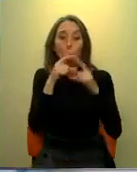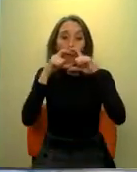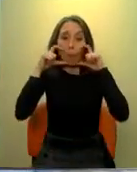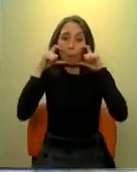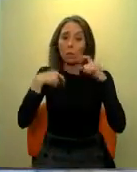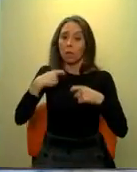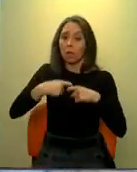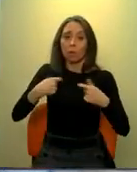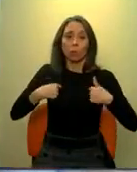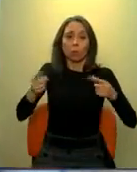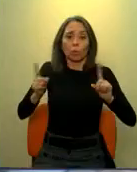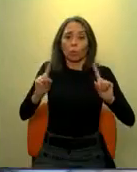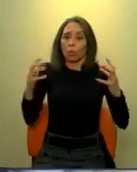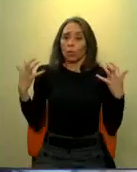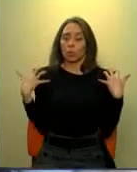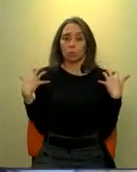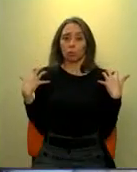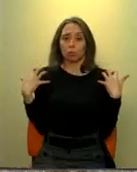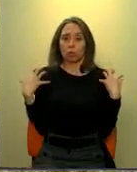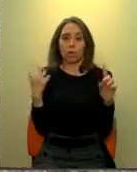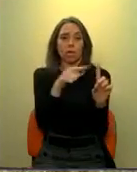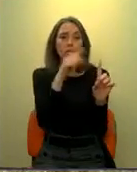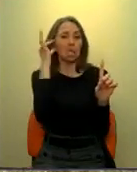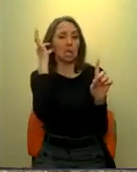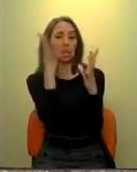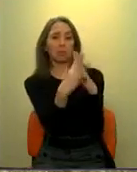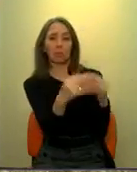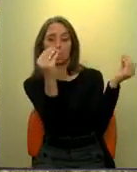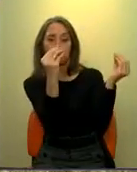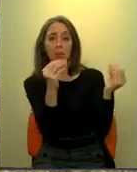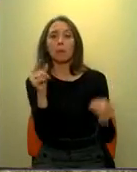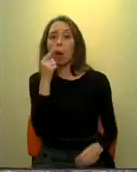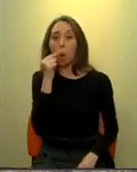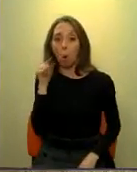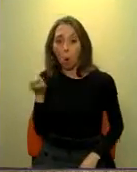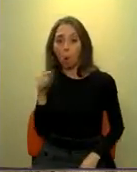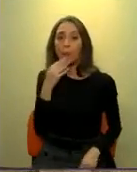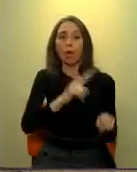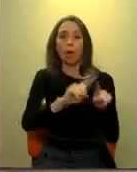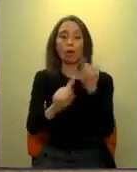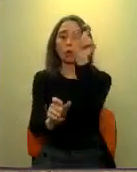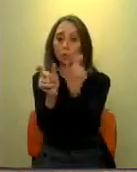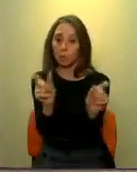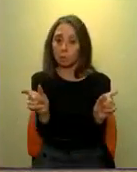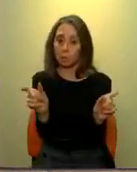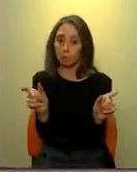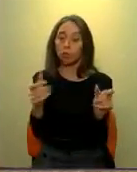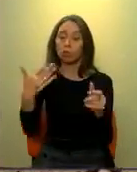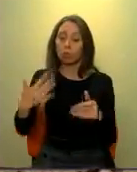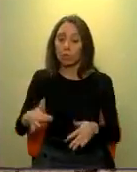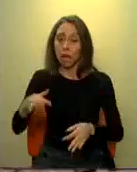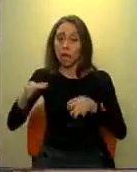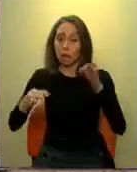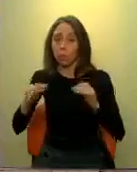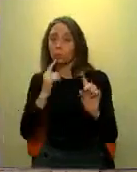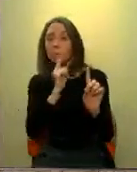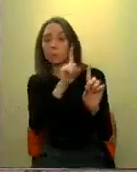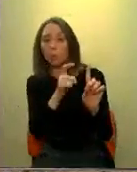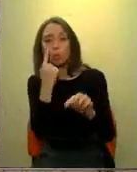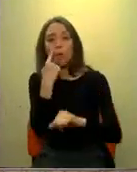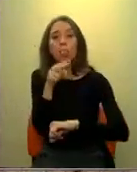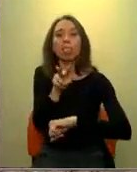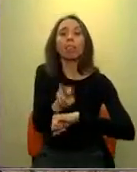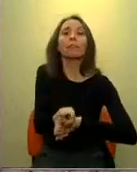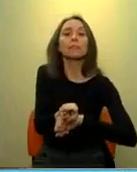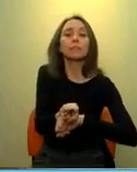cualquier responsabilidad de la desaparición, tanto él como otras personas han sido interrogados en calidad de testigos por